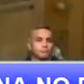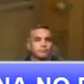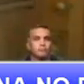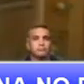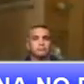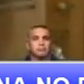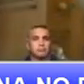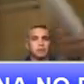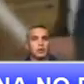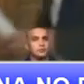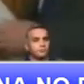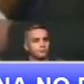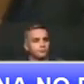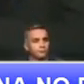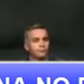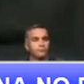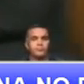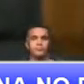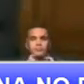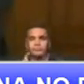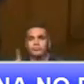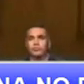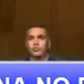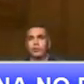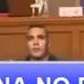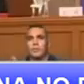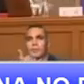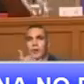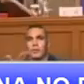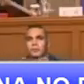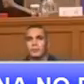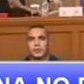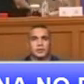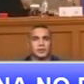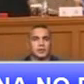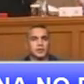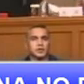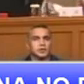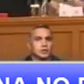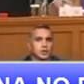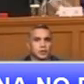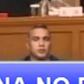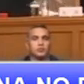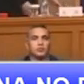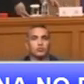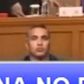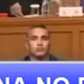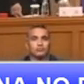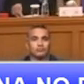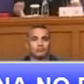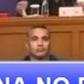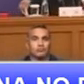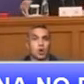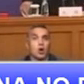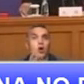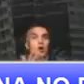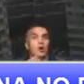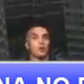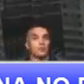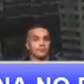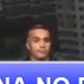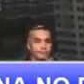unieron sus voces para protestar por el cuestionable manejo que el presidente chino Xi Jinping hizo durante el inicio del brote producido en